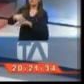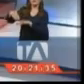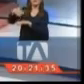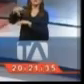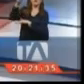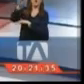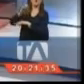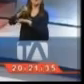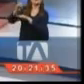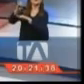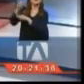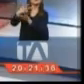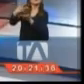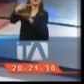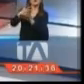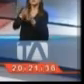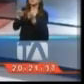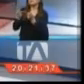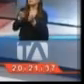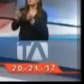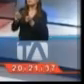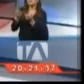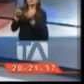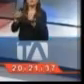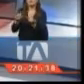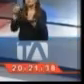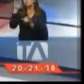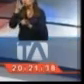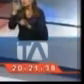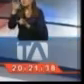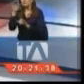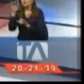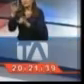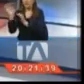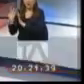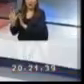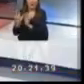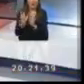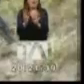fronterizo noroccidental del Carchi y hasta el momento no retornan a la base.